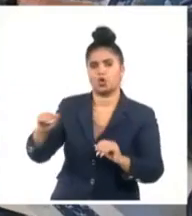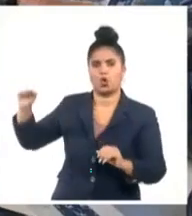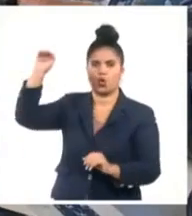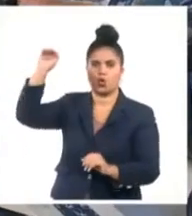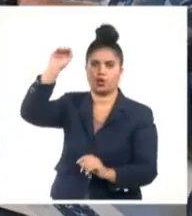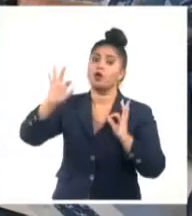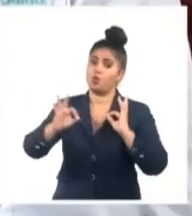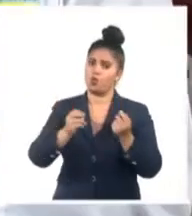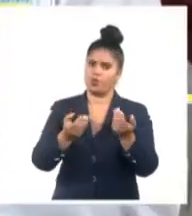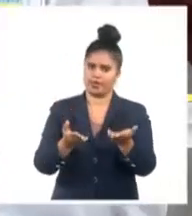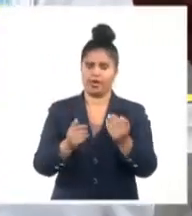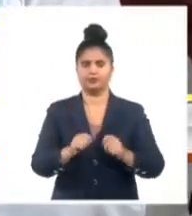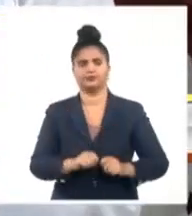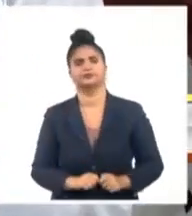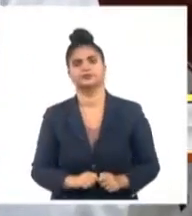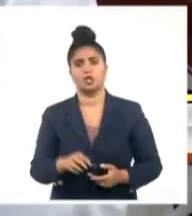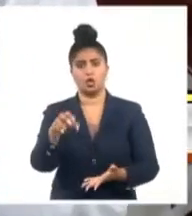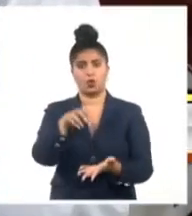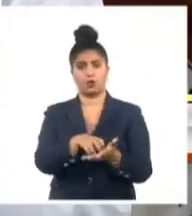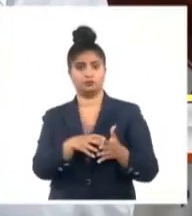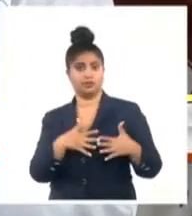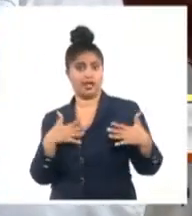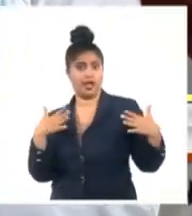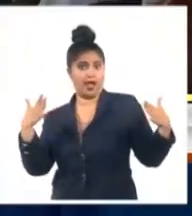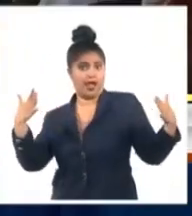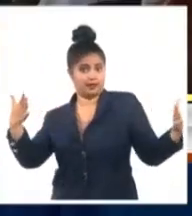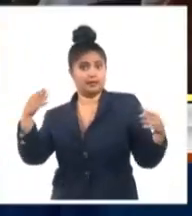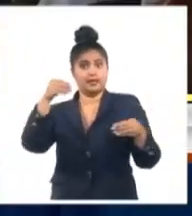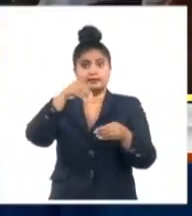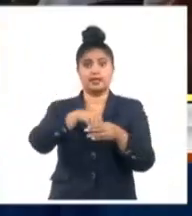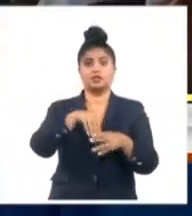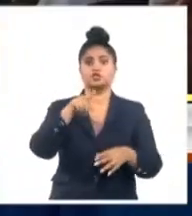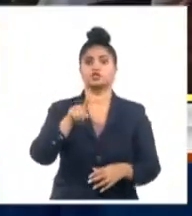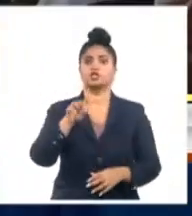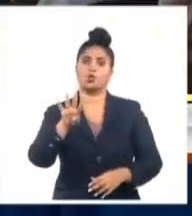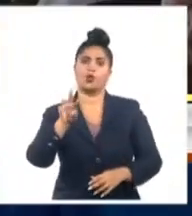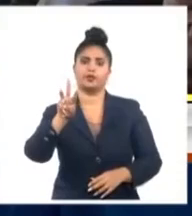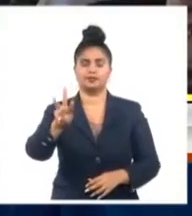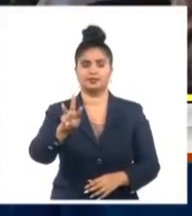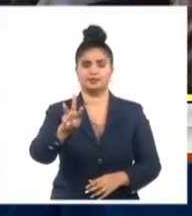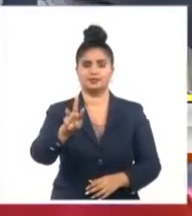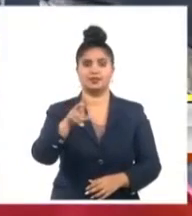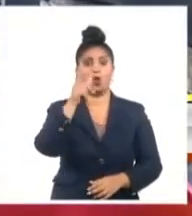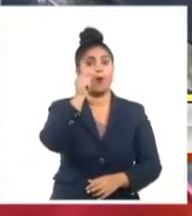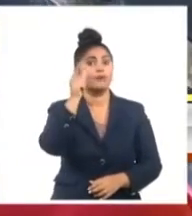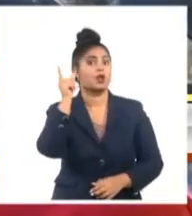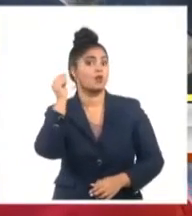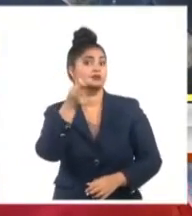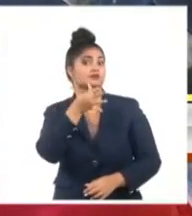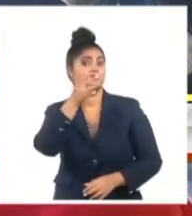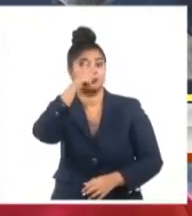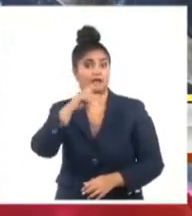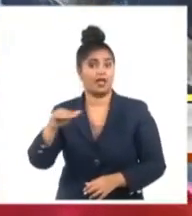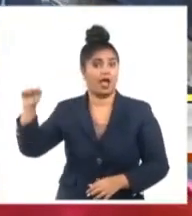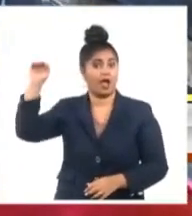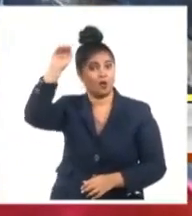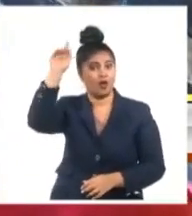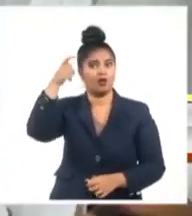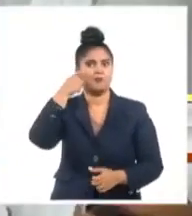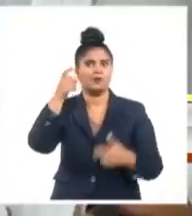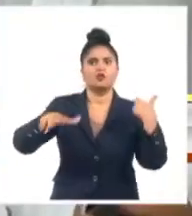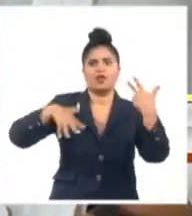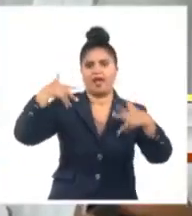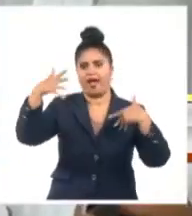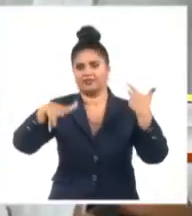Es el mayor hogar de ancianos de la provincia. Hoy 143 abuelos detuvieron momentáneamente las actividades recreativas y rehabilitadoras